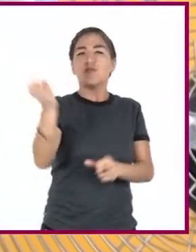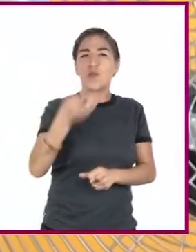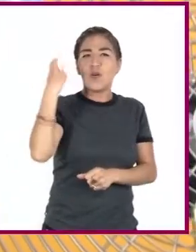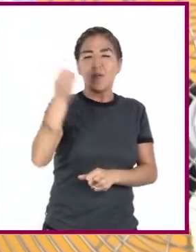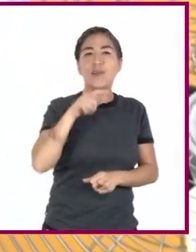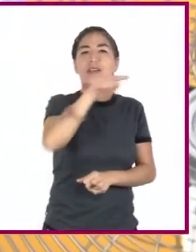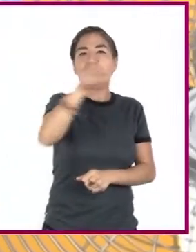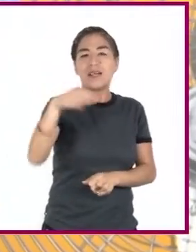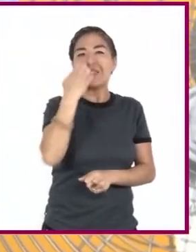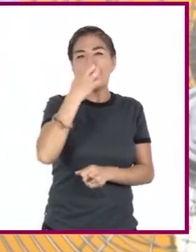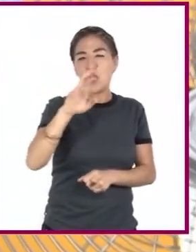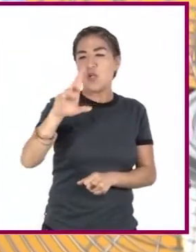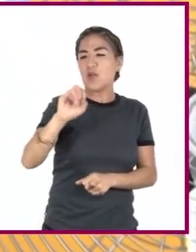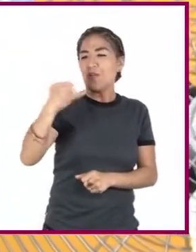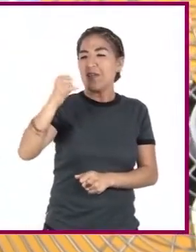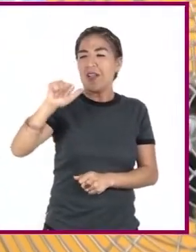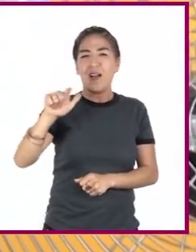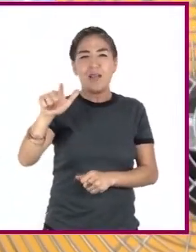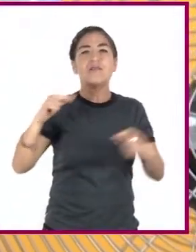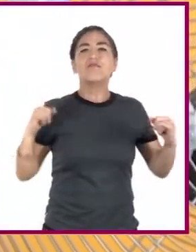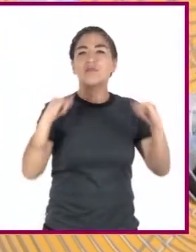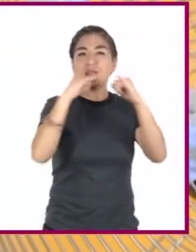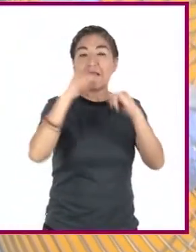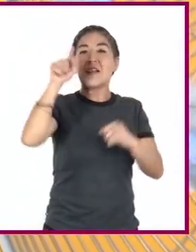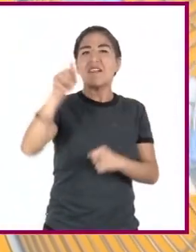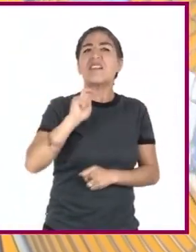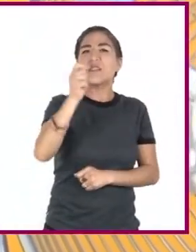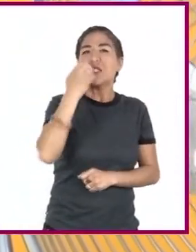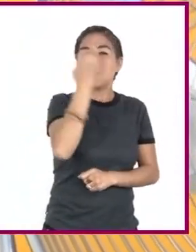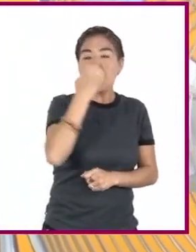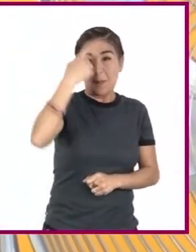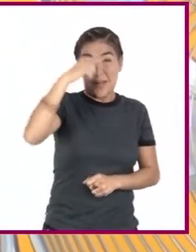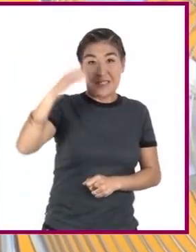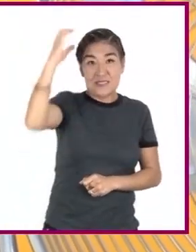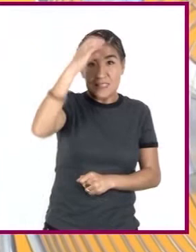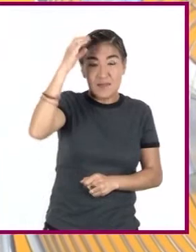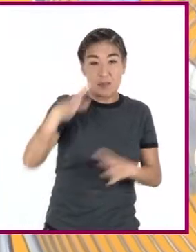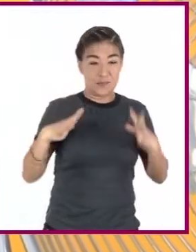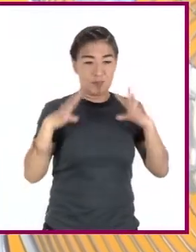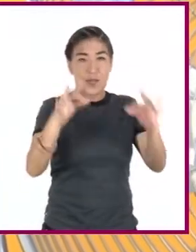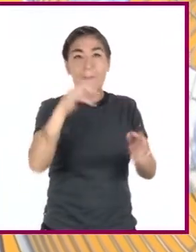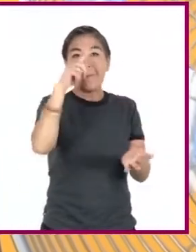en la Royal Institution, que era una institución científica fundada en